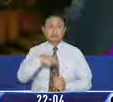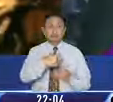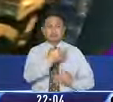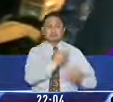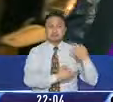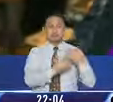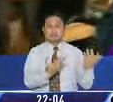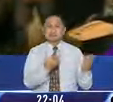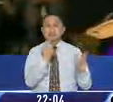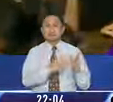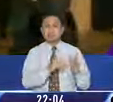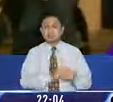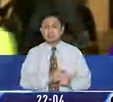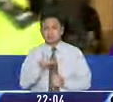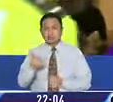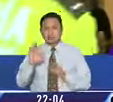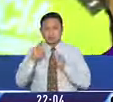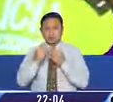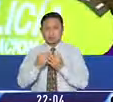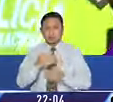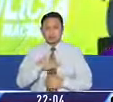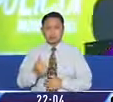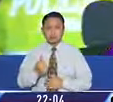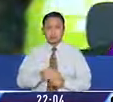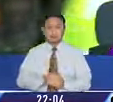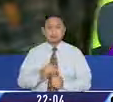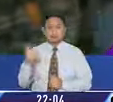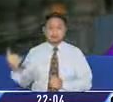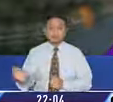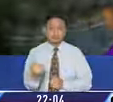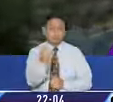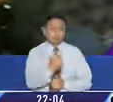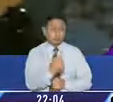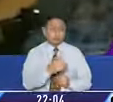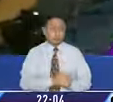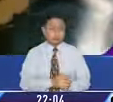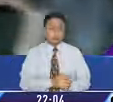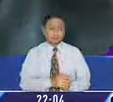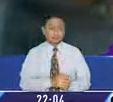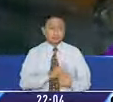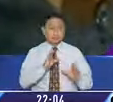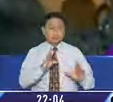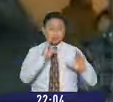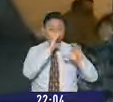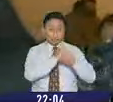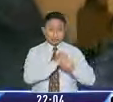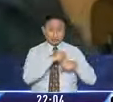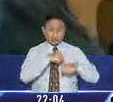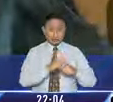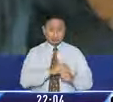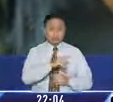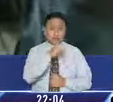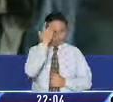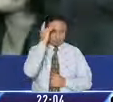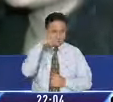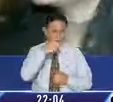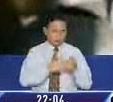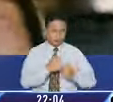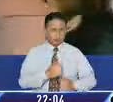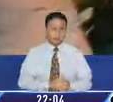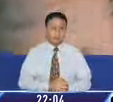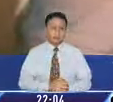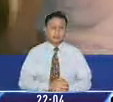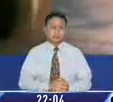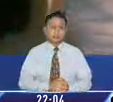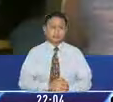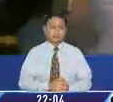ellos quieren saber cuál es el estado de salud de sus familiares. Vamos a conversar con uno de ellos, ¿cómo le va? Buenas noches, muy preocupados buenas noches. Por los incidentes. Sí,